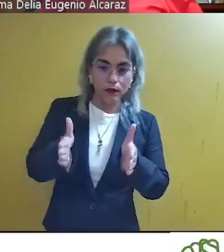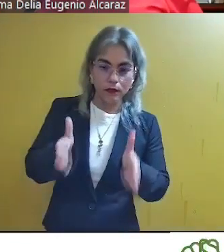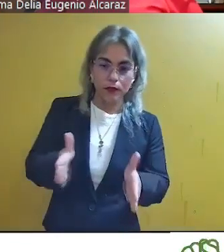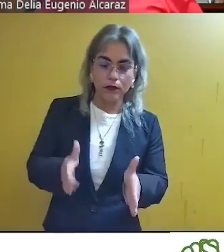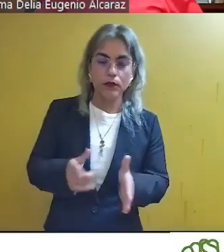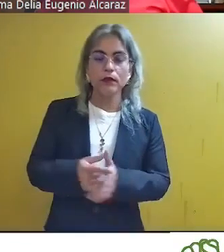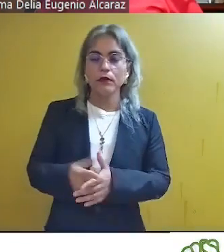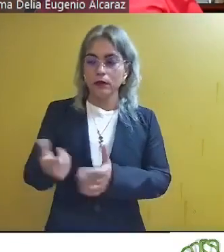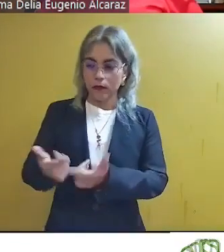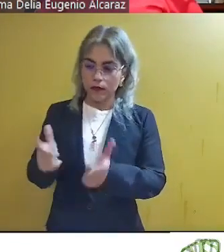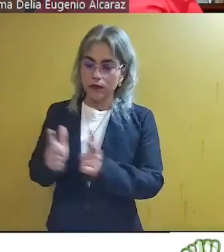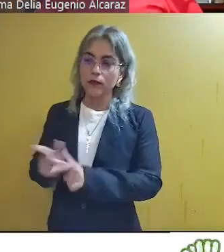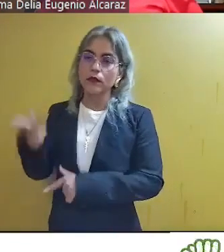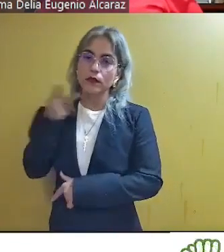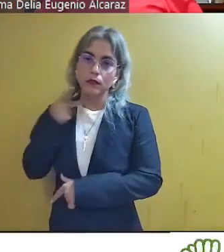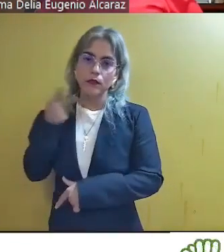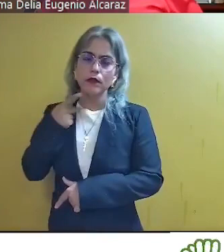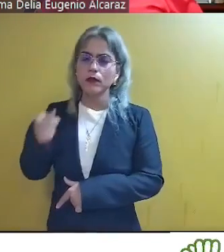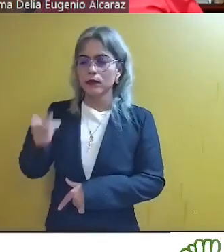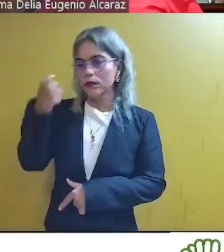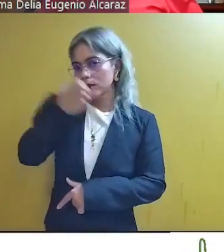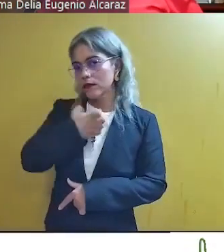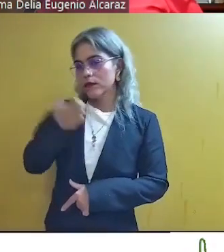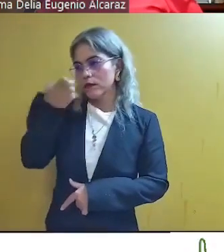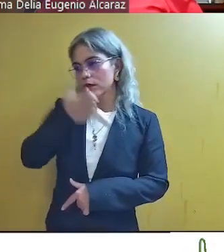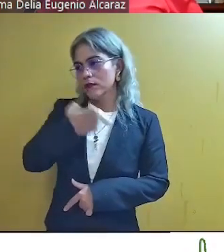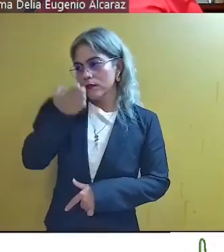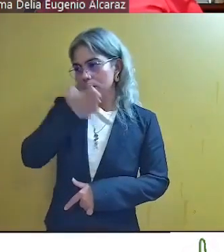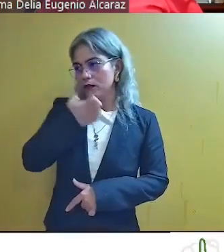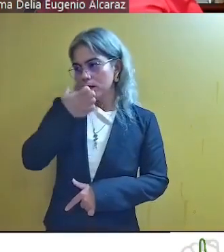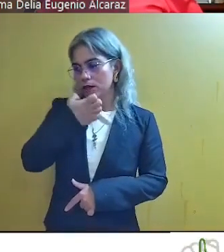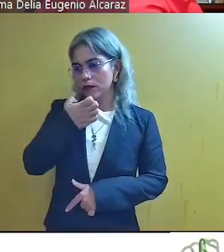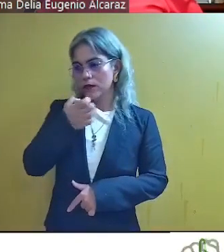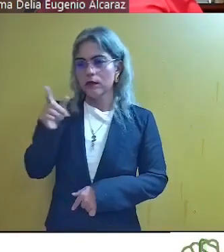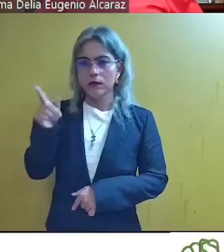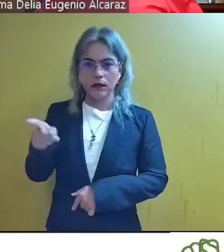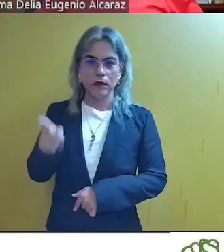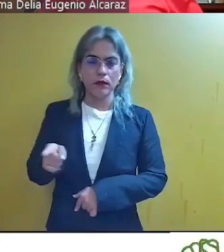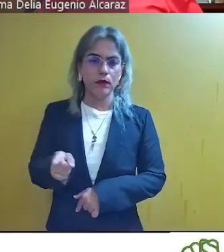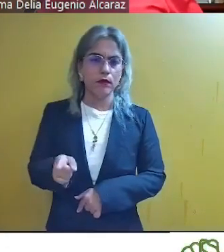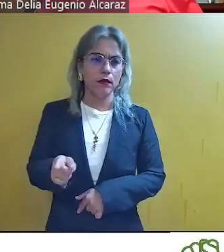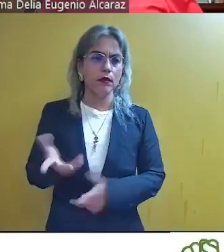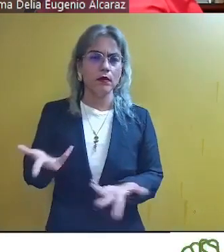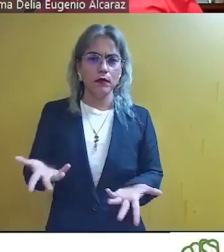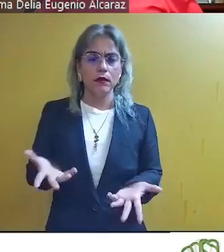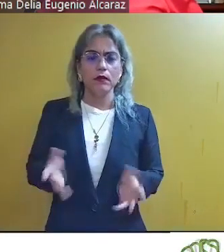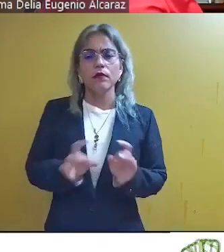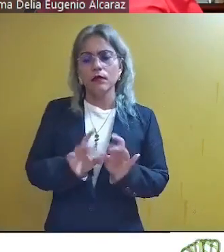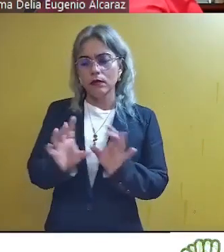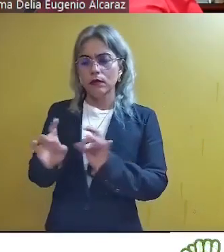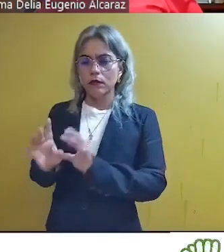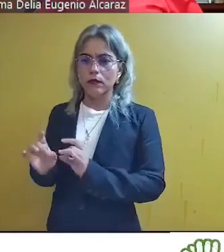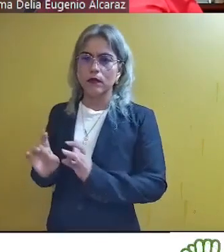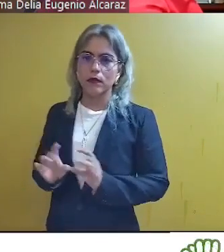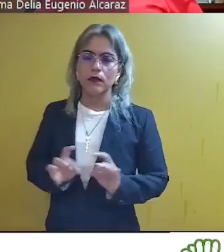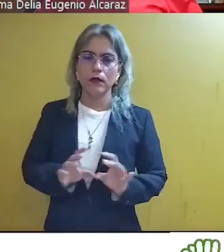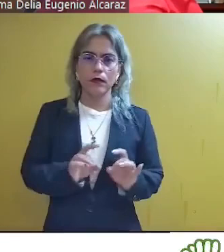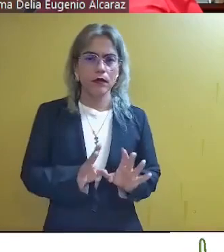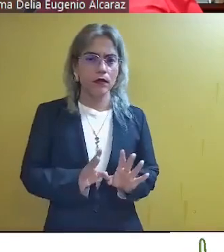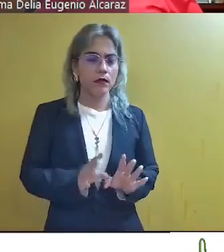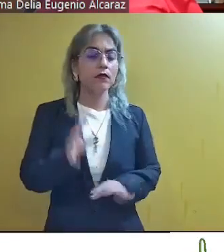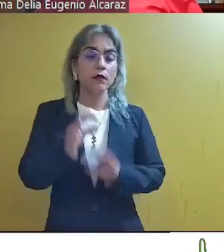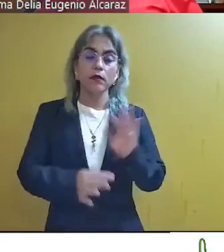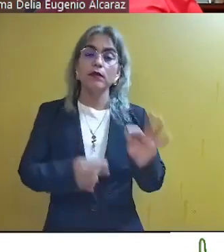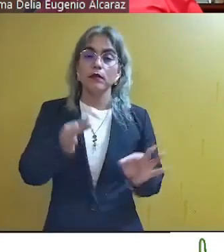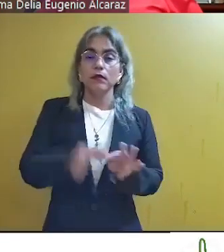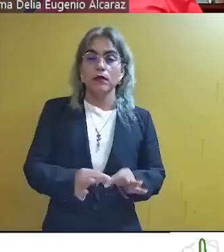efecto de valorar nuevamente las conductas, si es procedente dentro de la materia, lo que podría considerar otras medidas alternativas para lograr ese